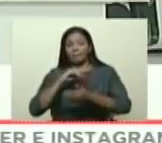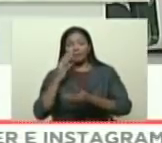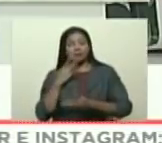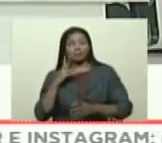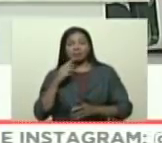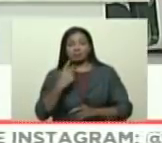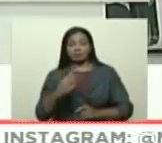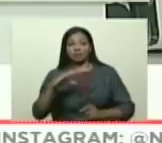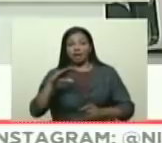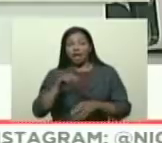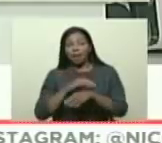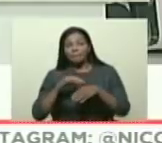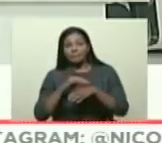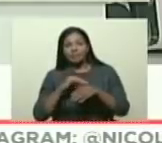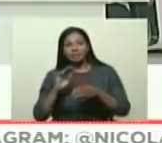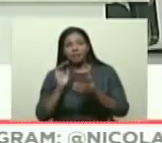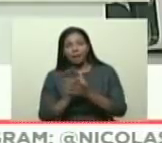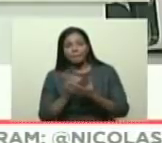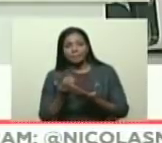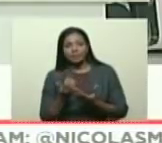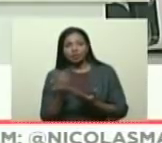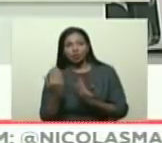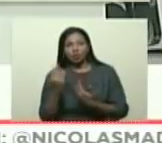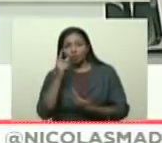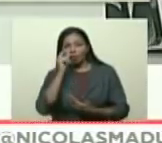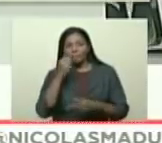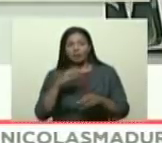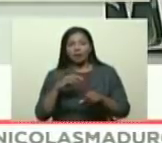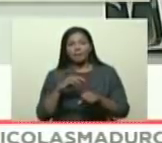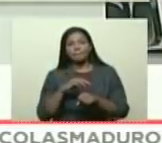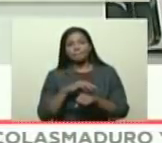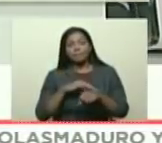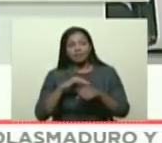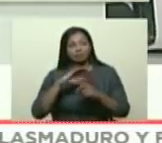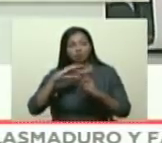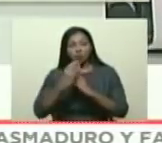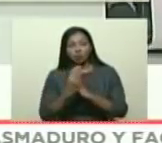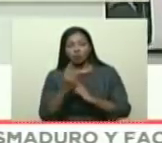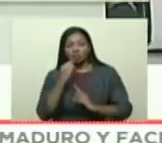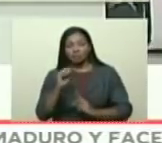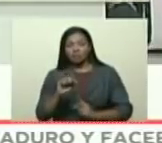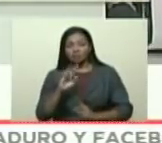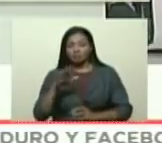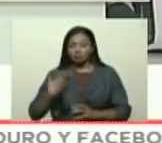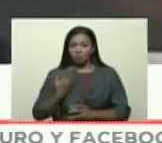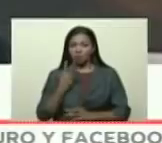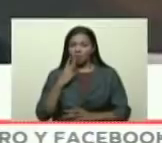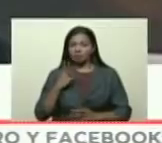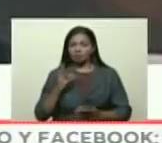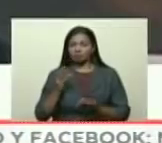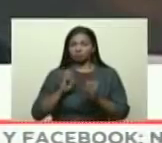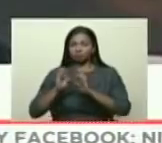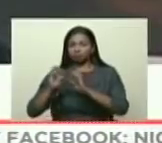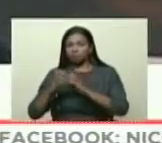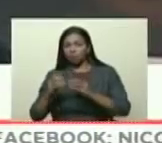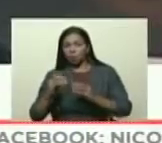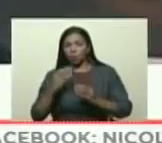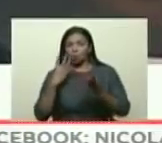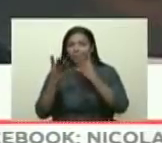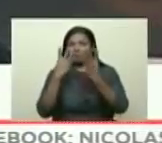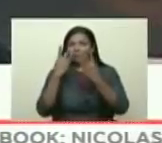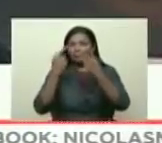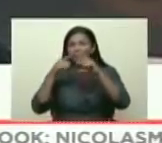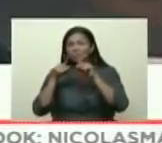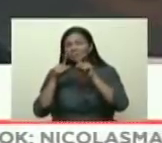ministro, compañero, camarada Ernesto Villegas, que está contemplado un festival, pero no lo mismo